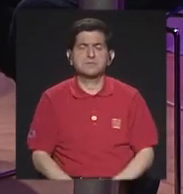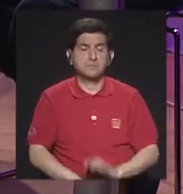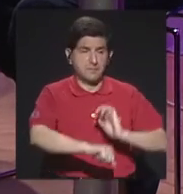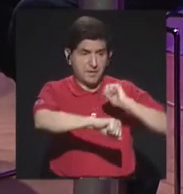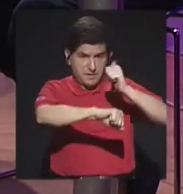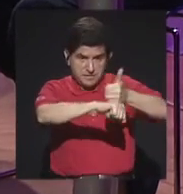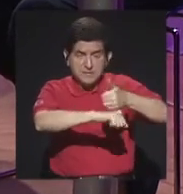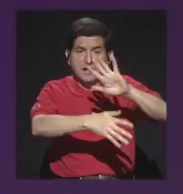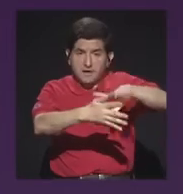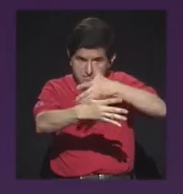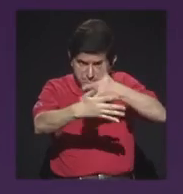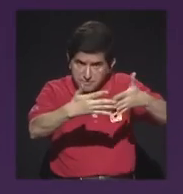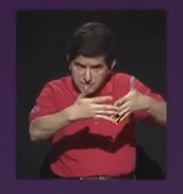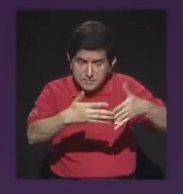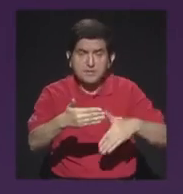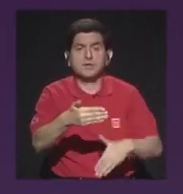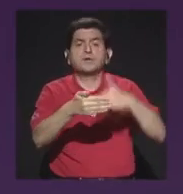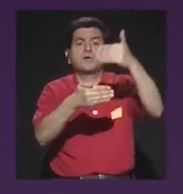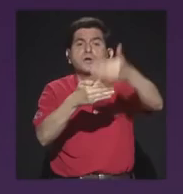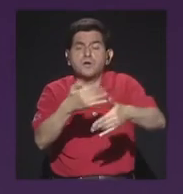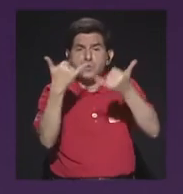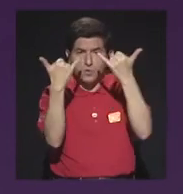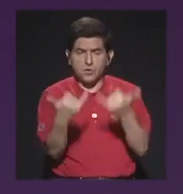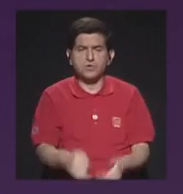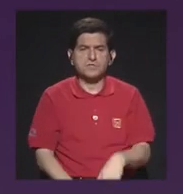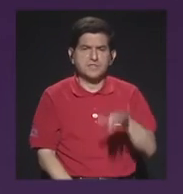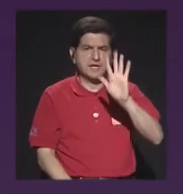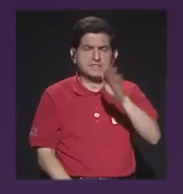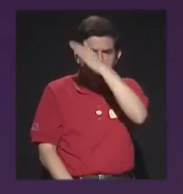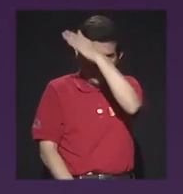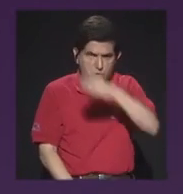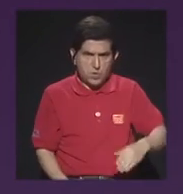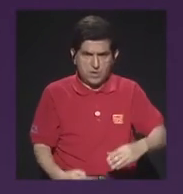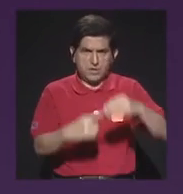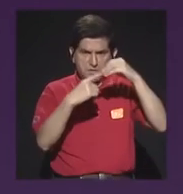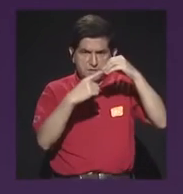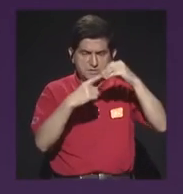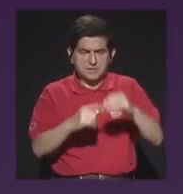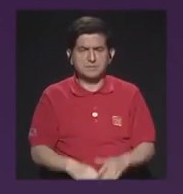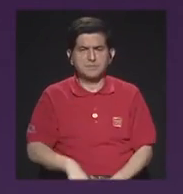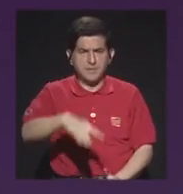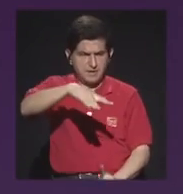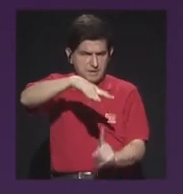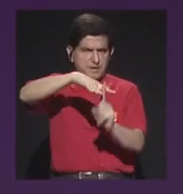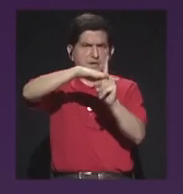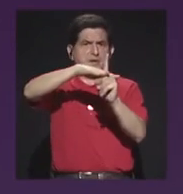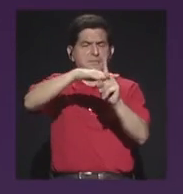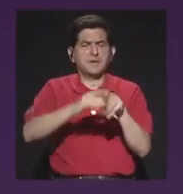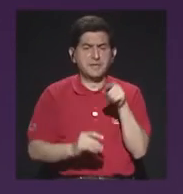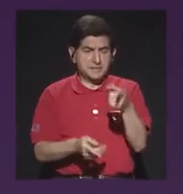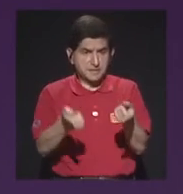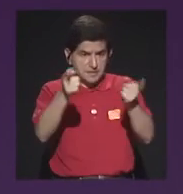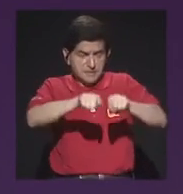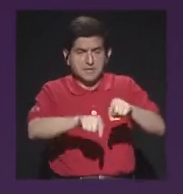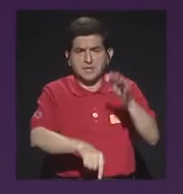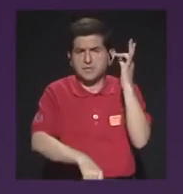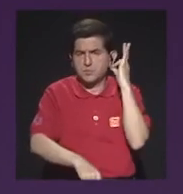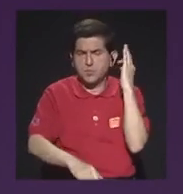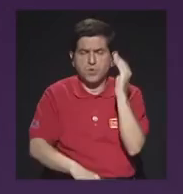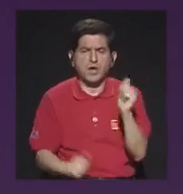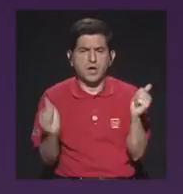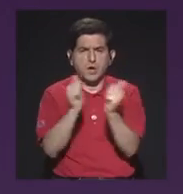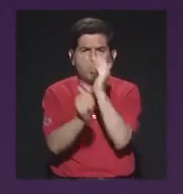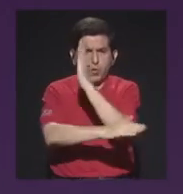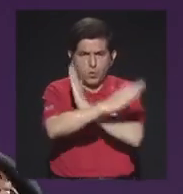plasmar esta agenda y poder así sacar 5 ejes prioritarios para poder visibilizar las mujeres con